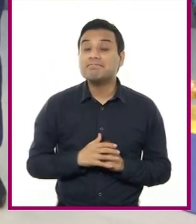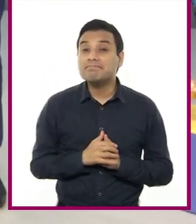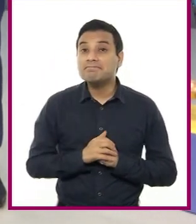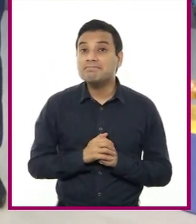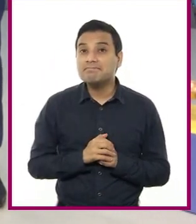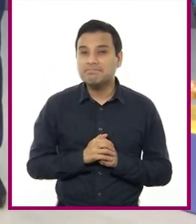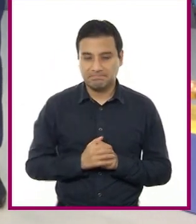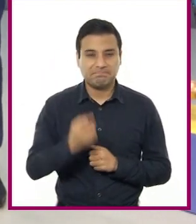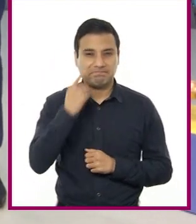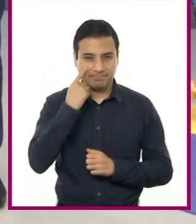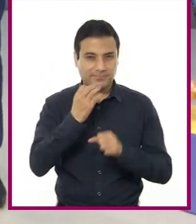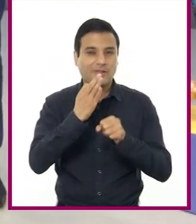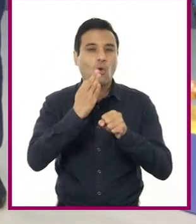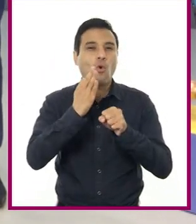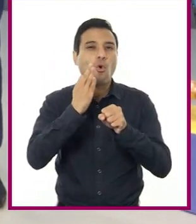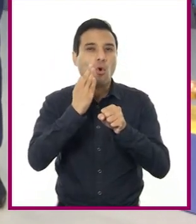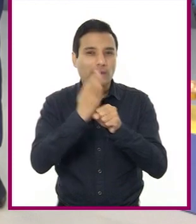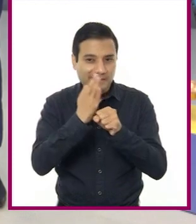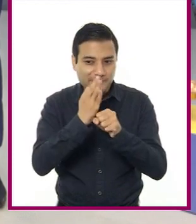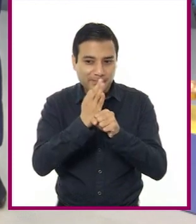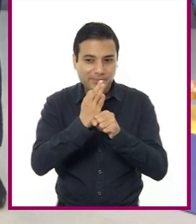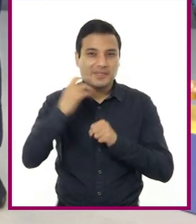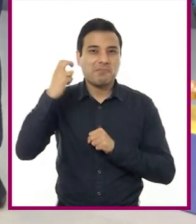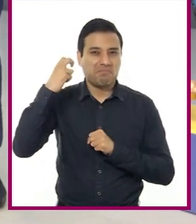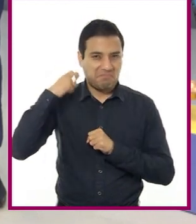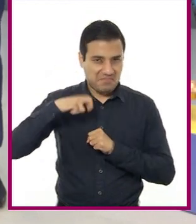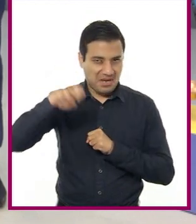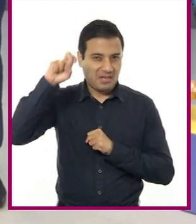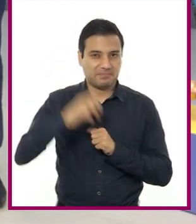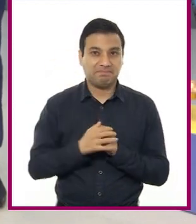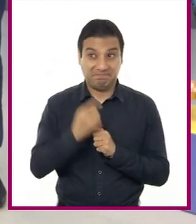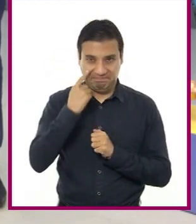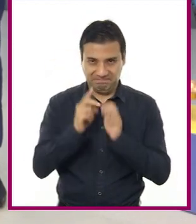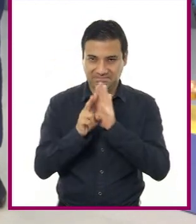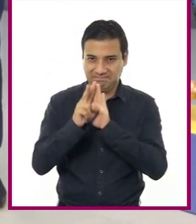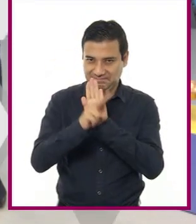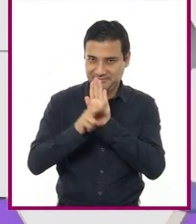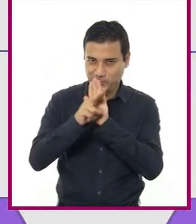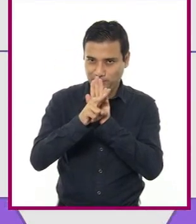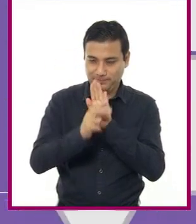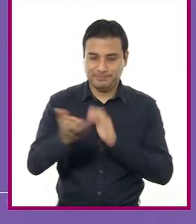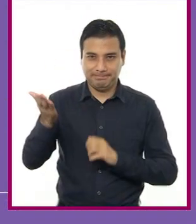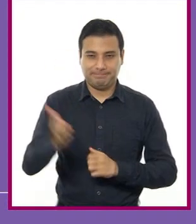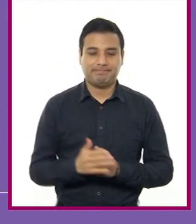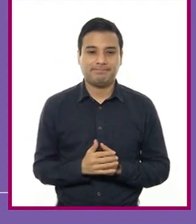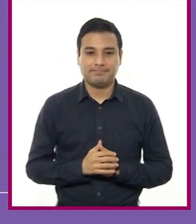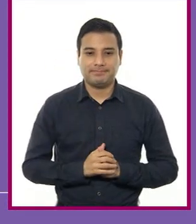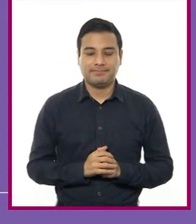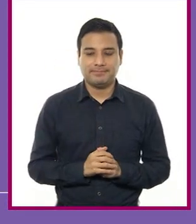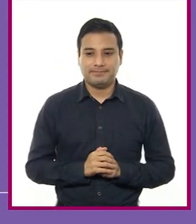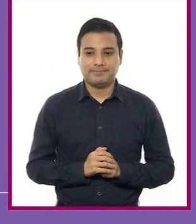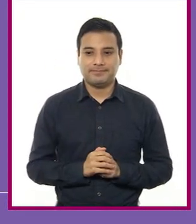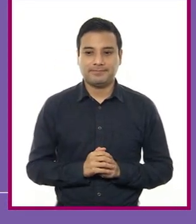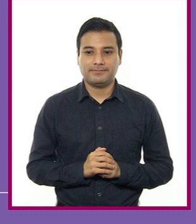a viajar de manera virtual por los siguientes parajes. ¡Corre video!